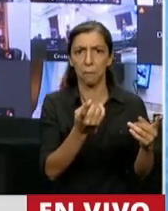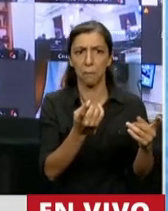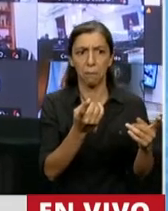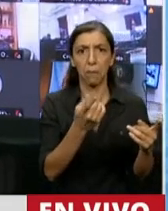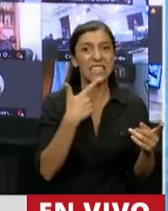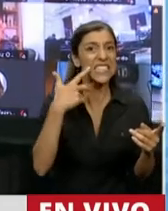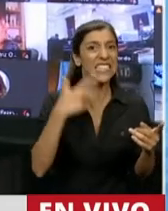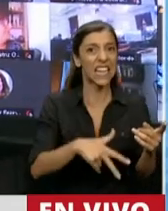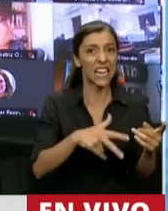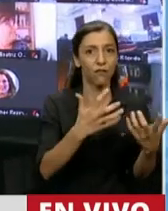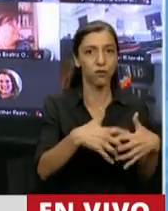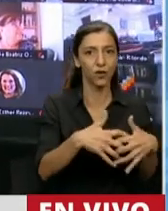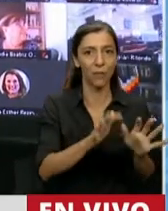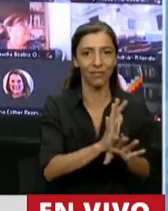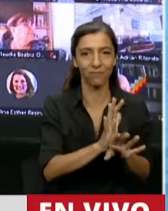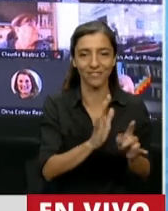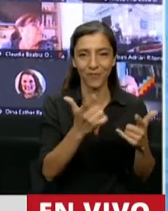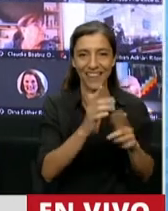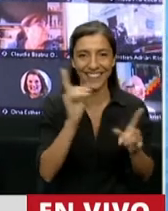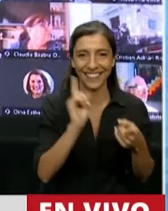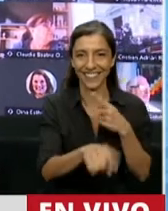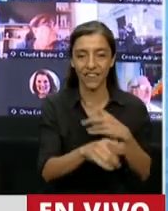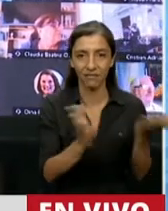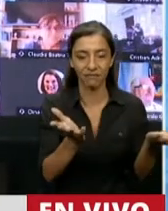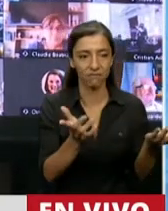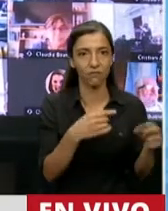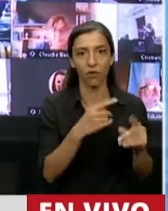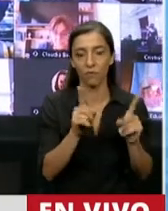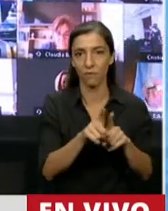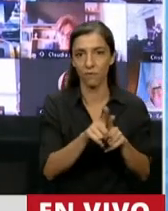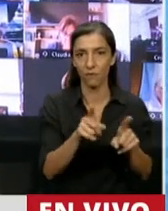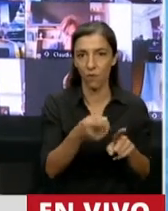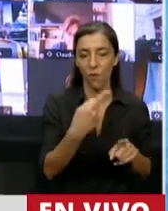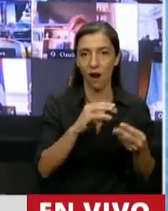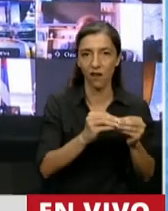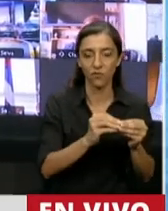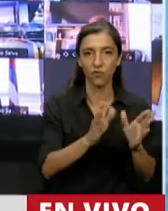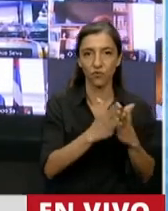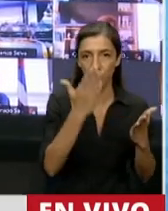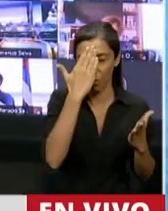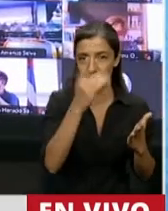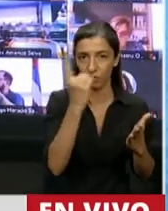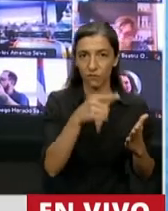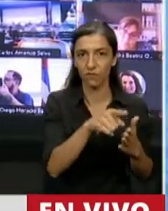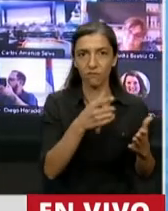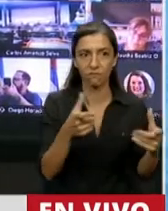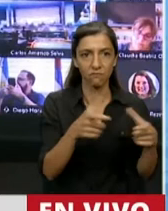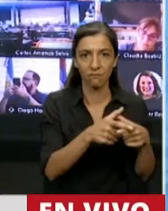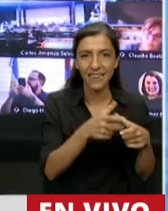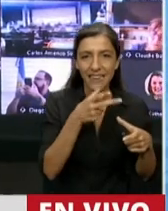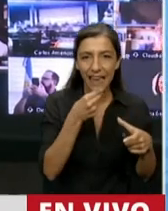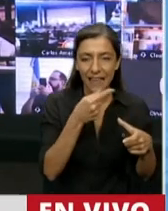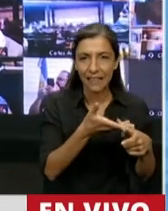comisiones importantes en esta casa como la Comisión de Asuntos Constitucionales, donde a pedido de un grupo